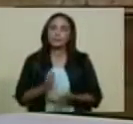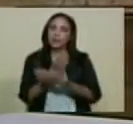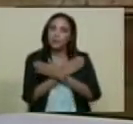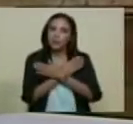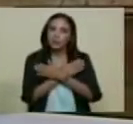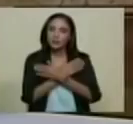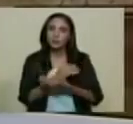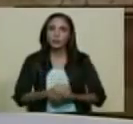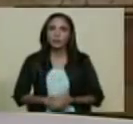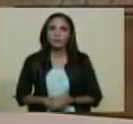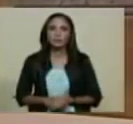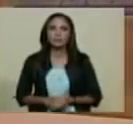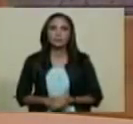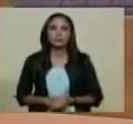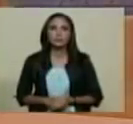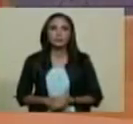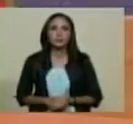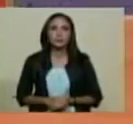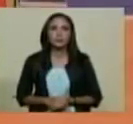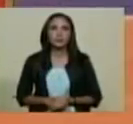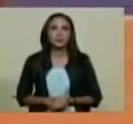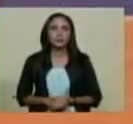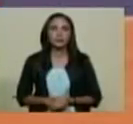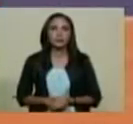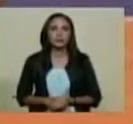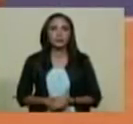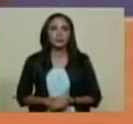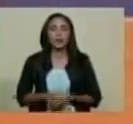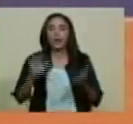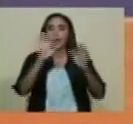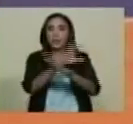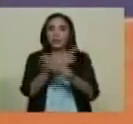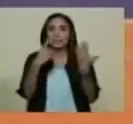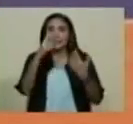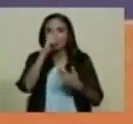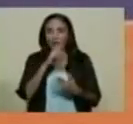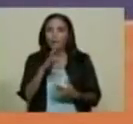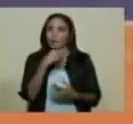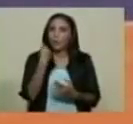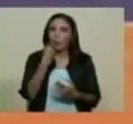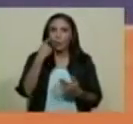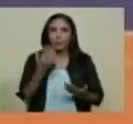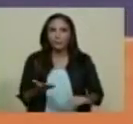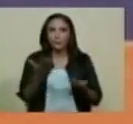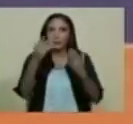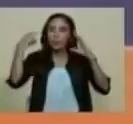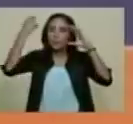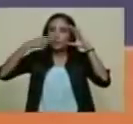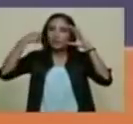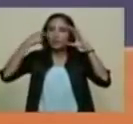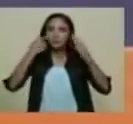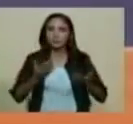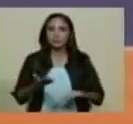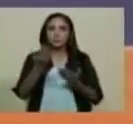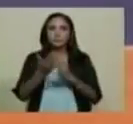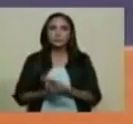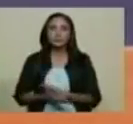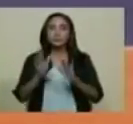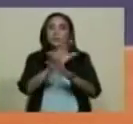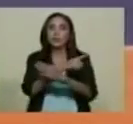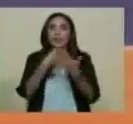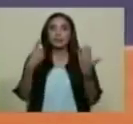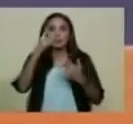Felicidades, muchacha, y a su familia, 16 añitos. Ahí está, miren, fortaleza.